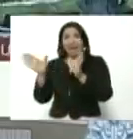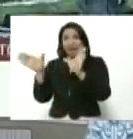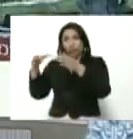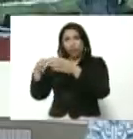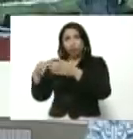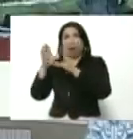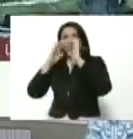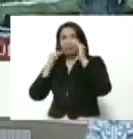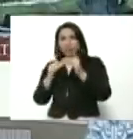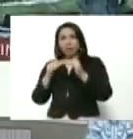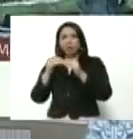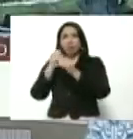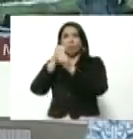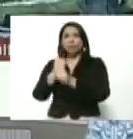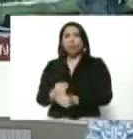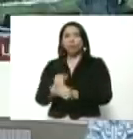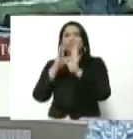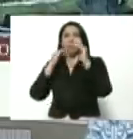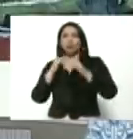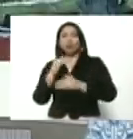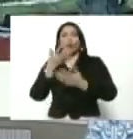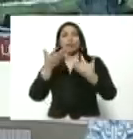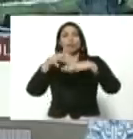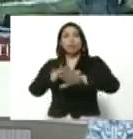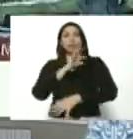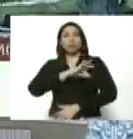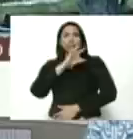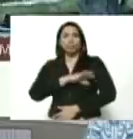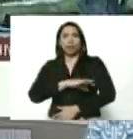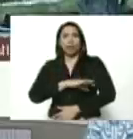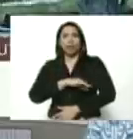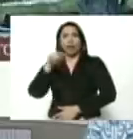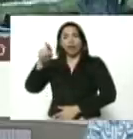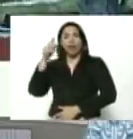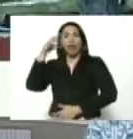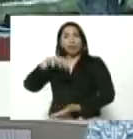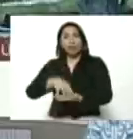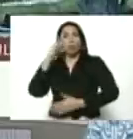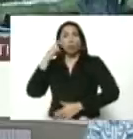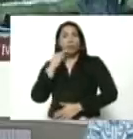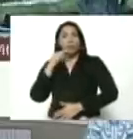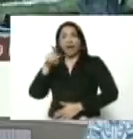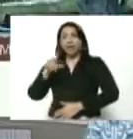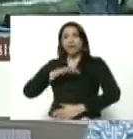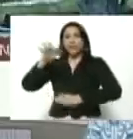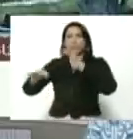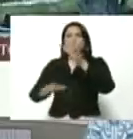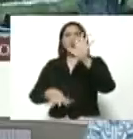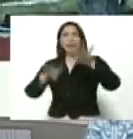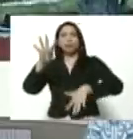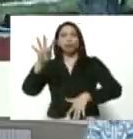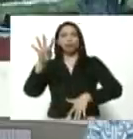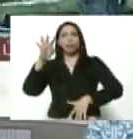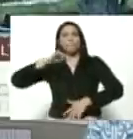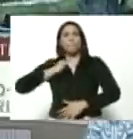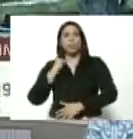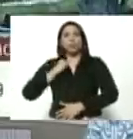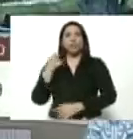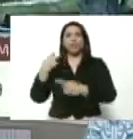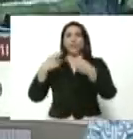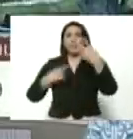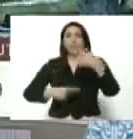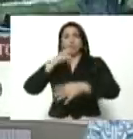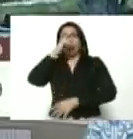social integral de santa elena de uairén allí se han contagiado 14 policías de distintas